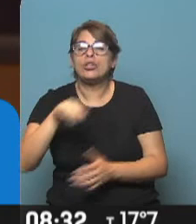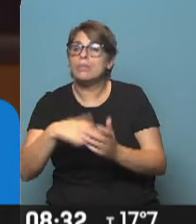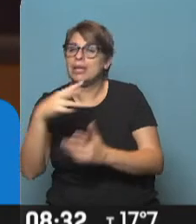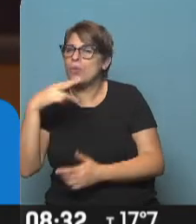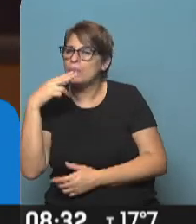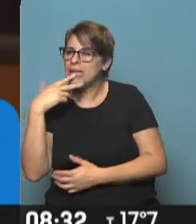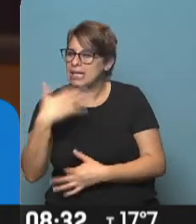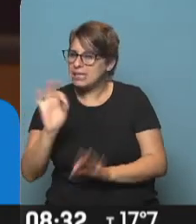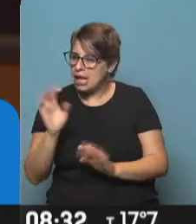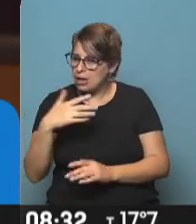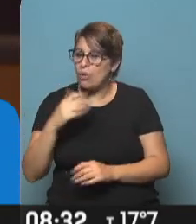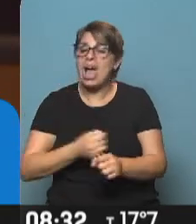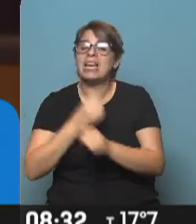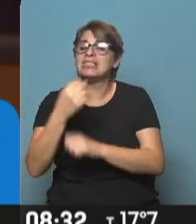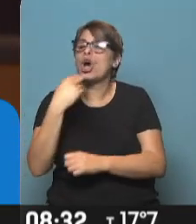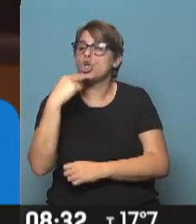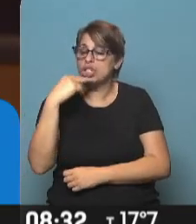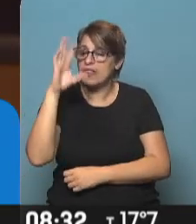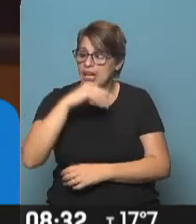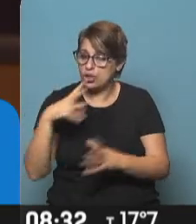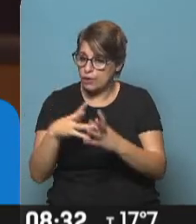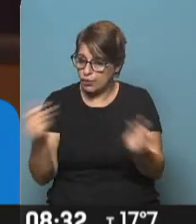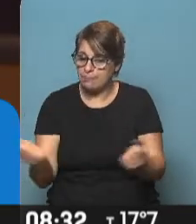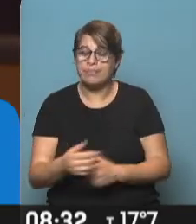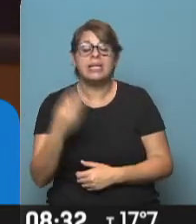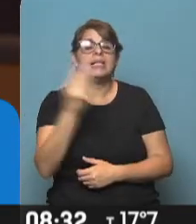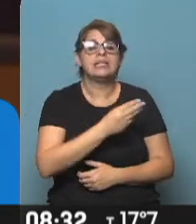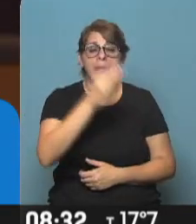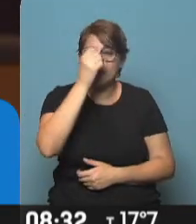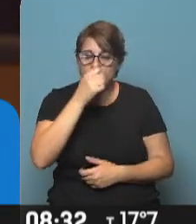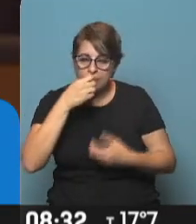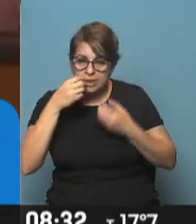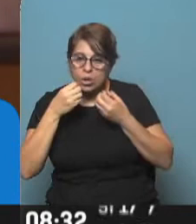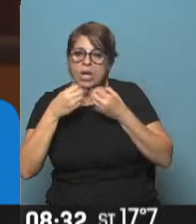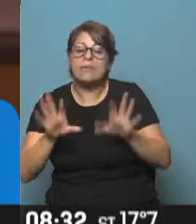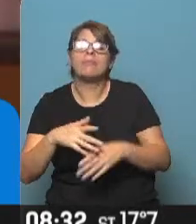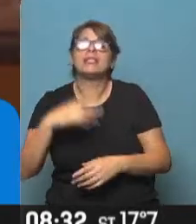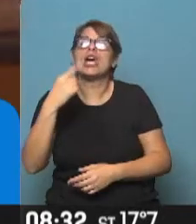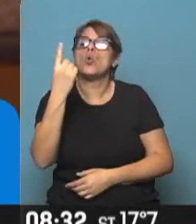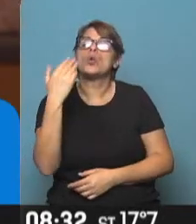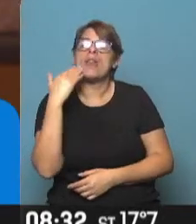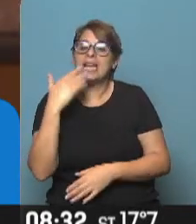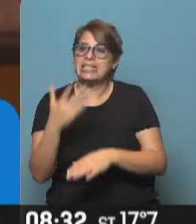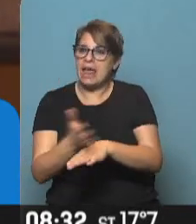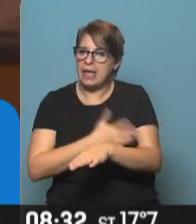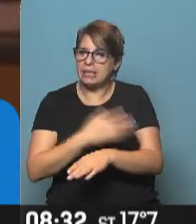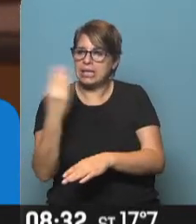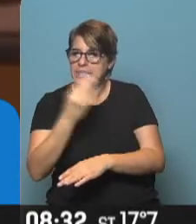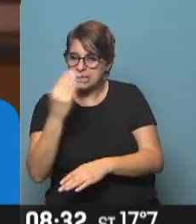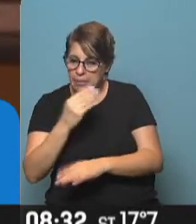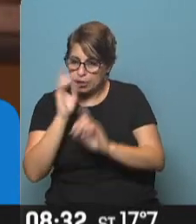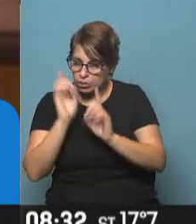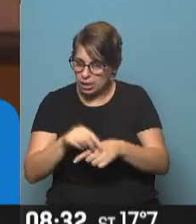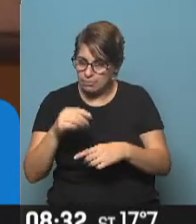que seguimos hasta las 23 bien el sábado y domingo abrimos a la una hora antes y el sábado también